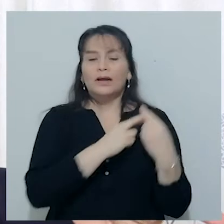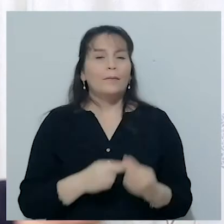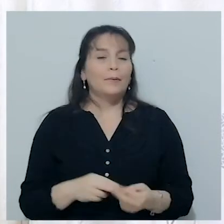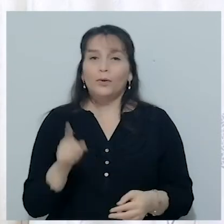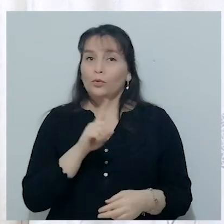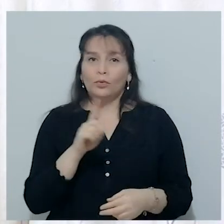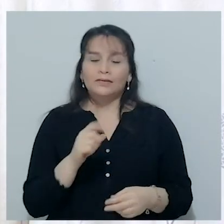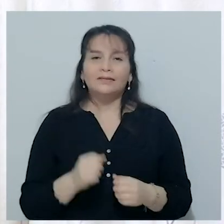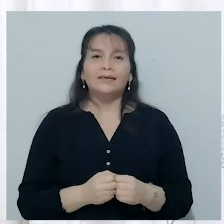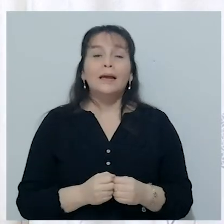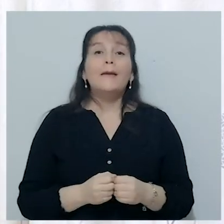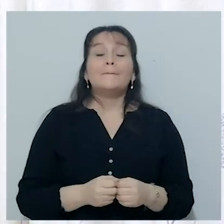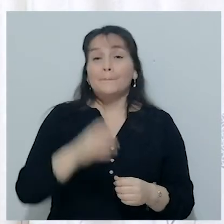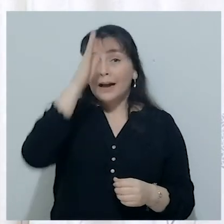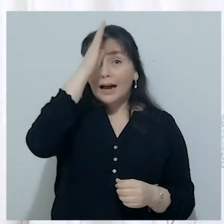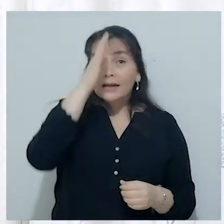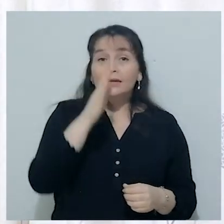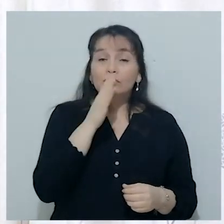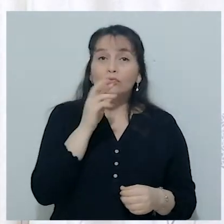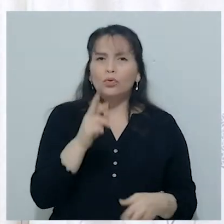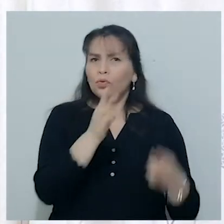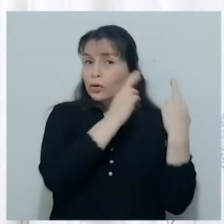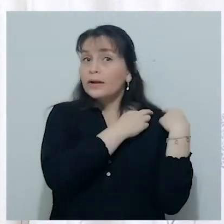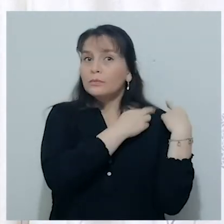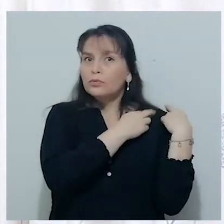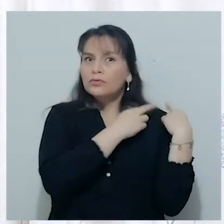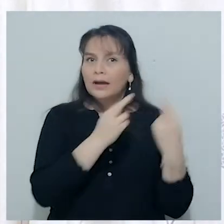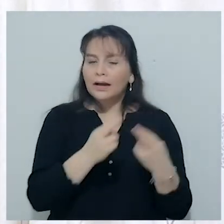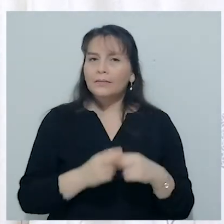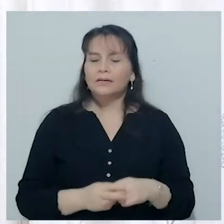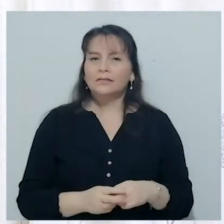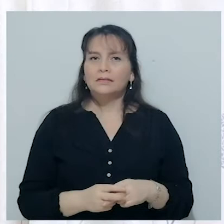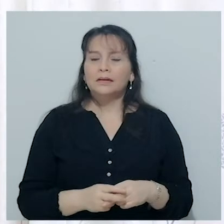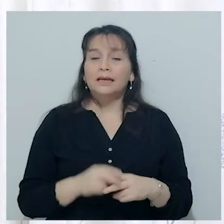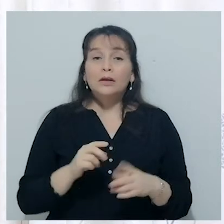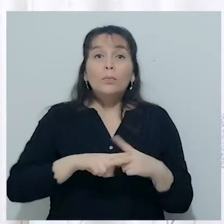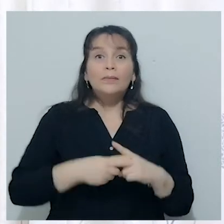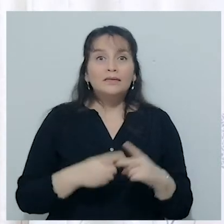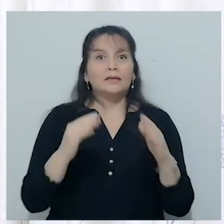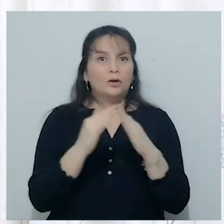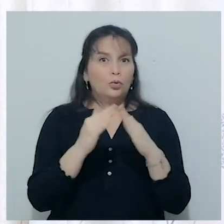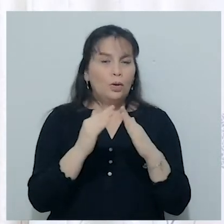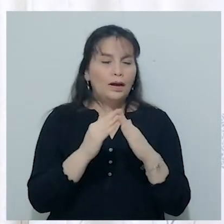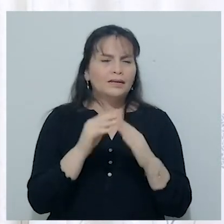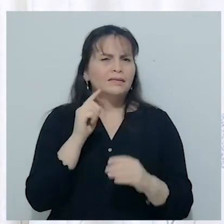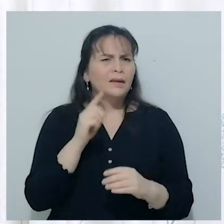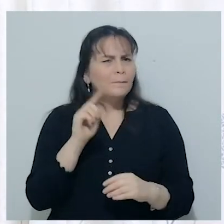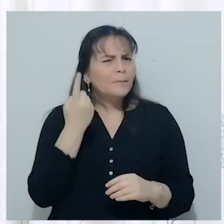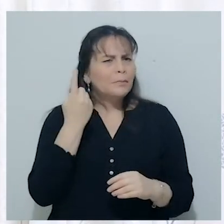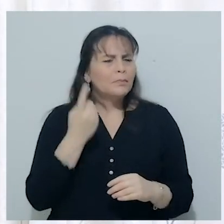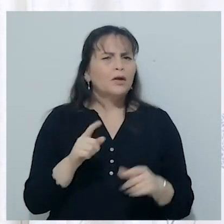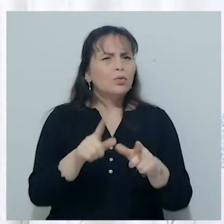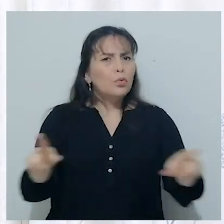es así. Papá, mamá, la instrucción, la formación espiritual de sus hijos comienza en su